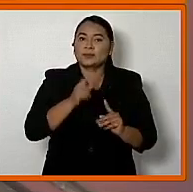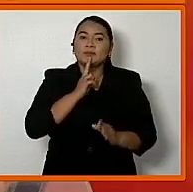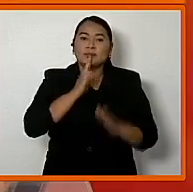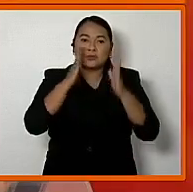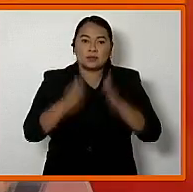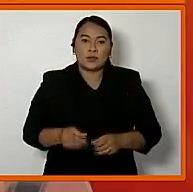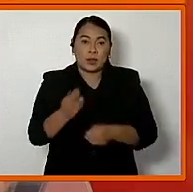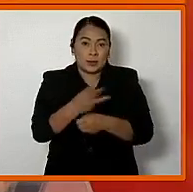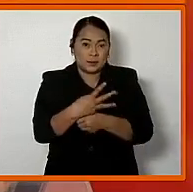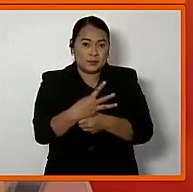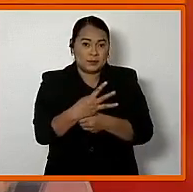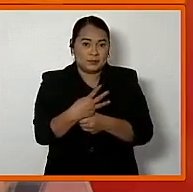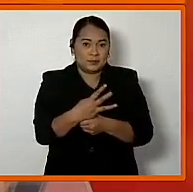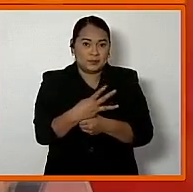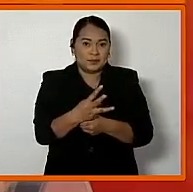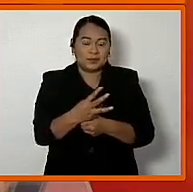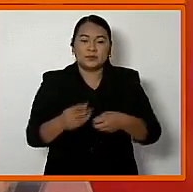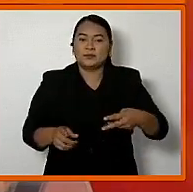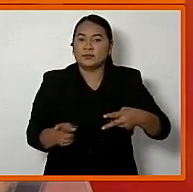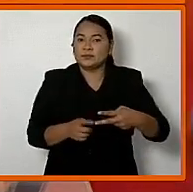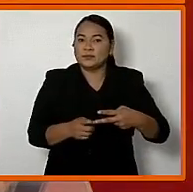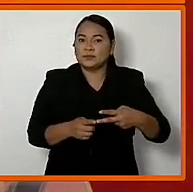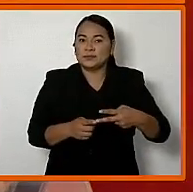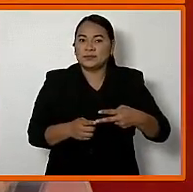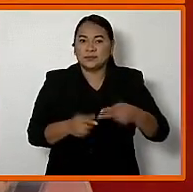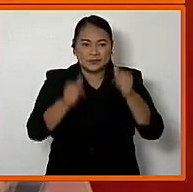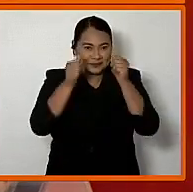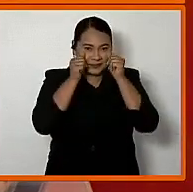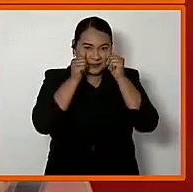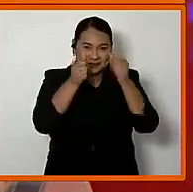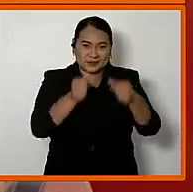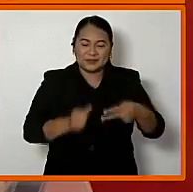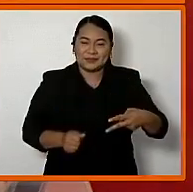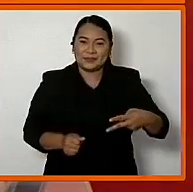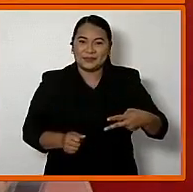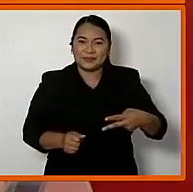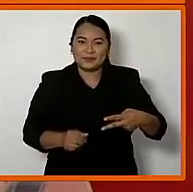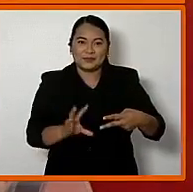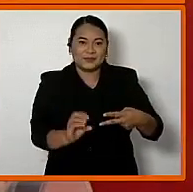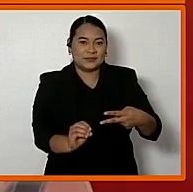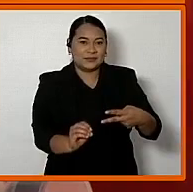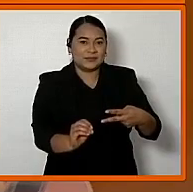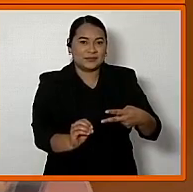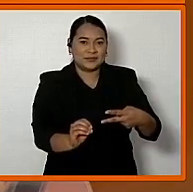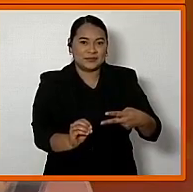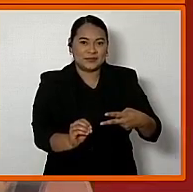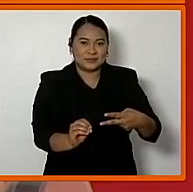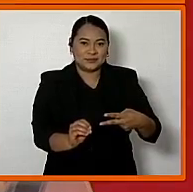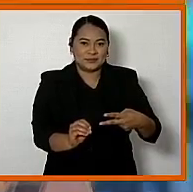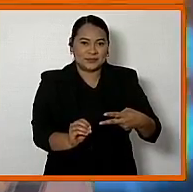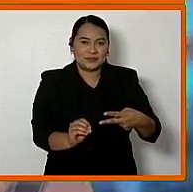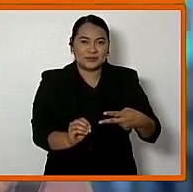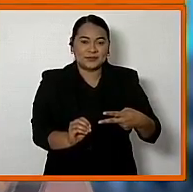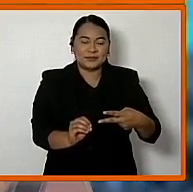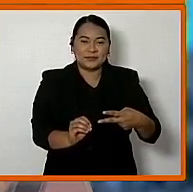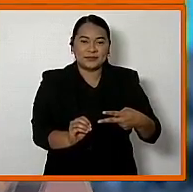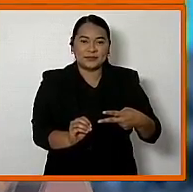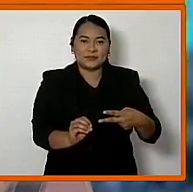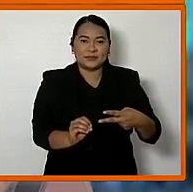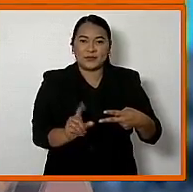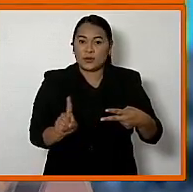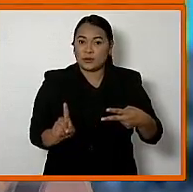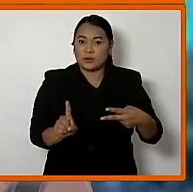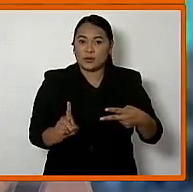birria. Segundo número con su primer dígito, atentos porque este es el 0. Segundo dígito, este es el